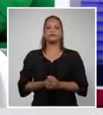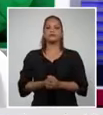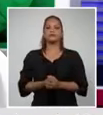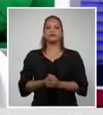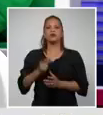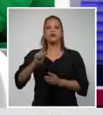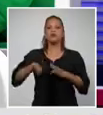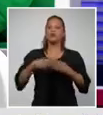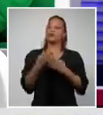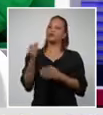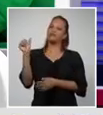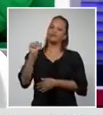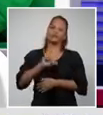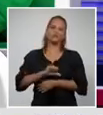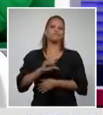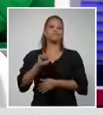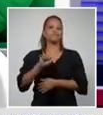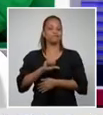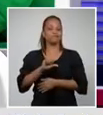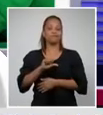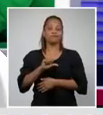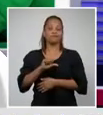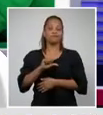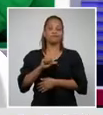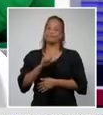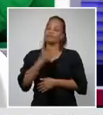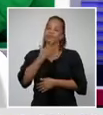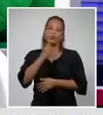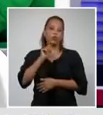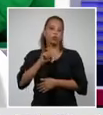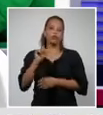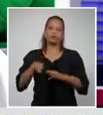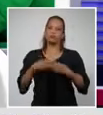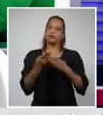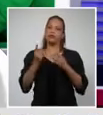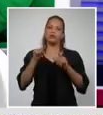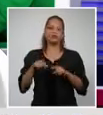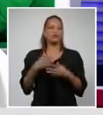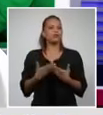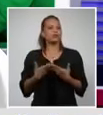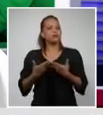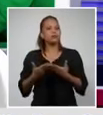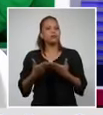malo, lamentablemente no es lo que se merecen nuestros niños, nuestros jóvenes,